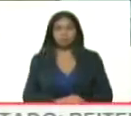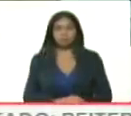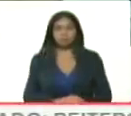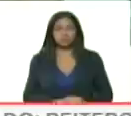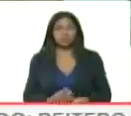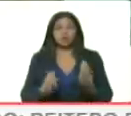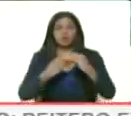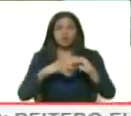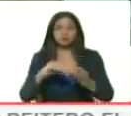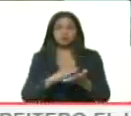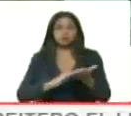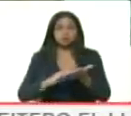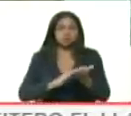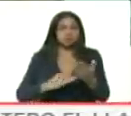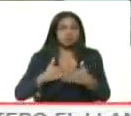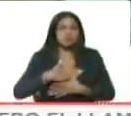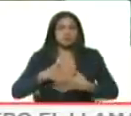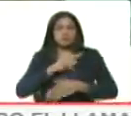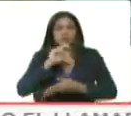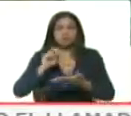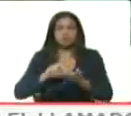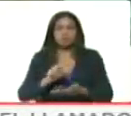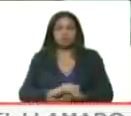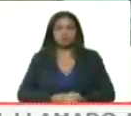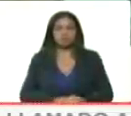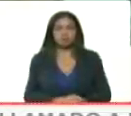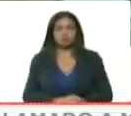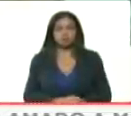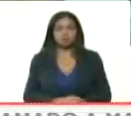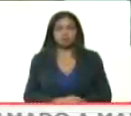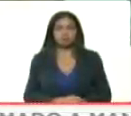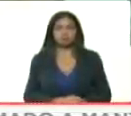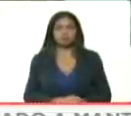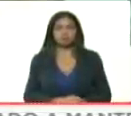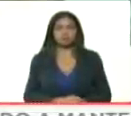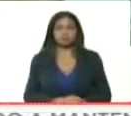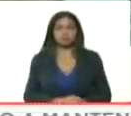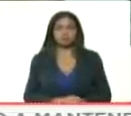adecuado para las condiciones nacionales.